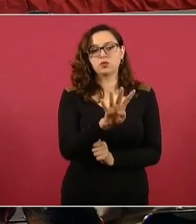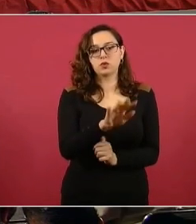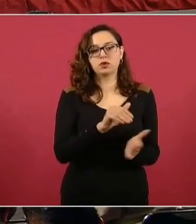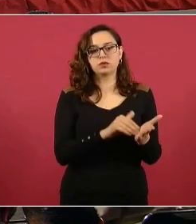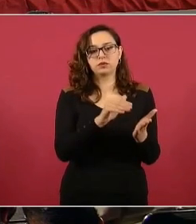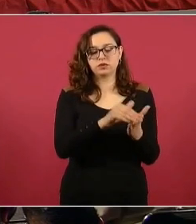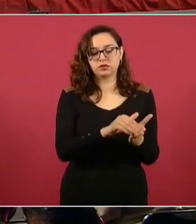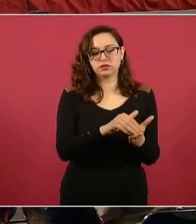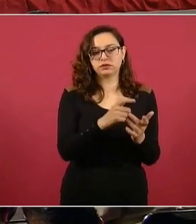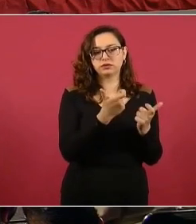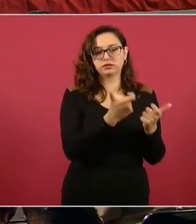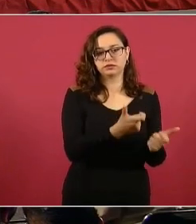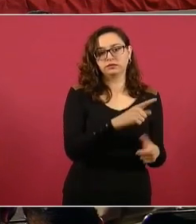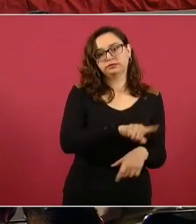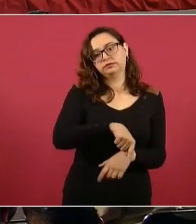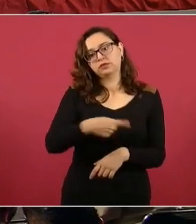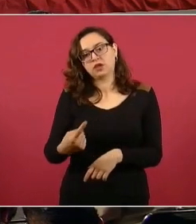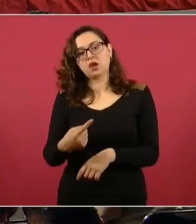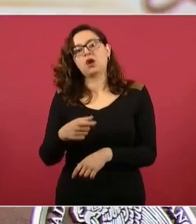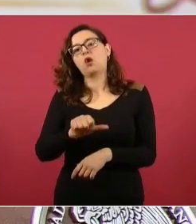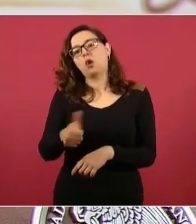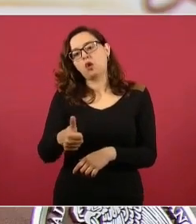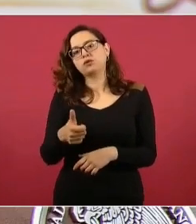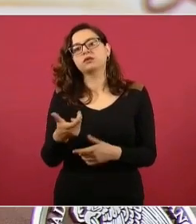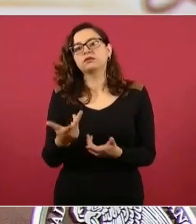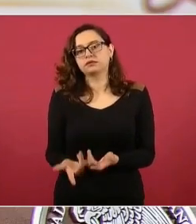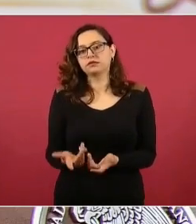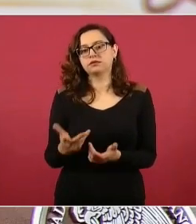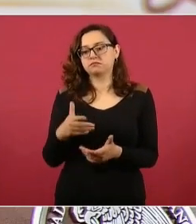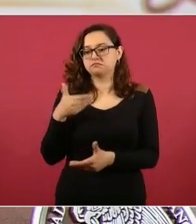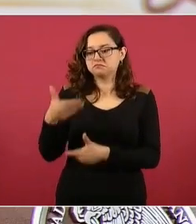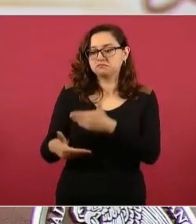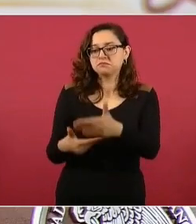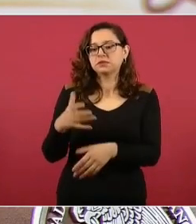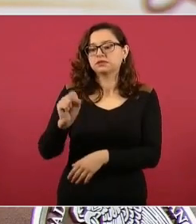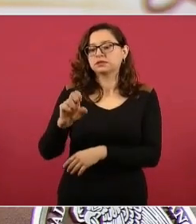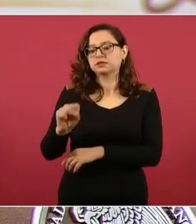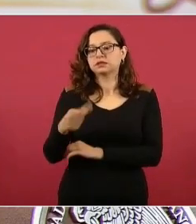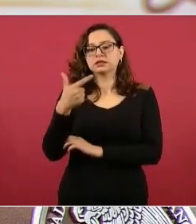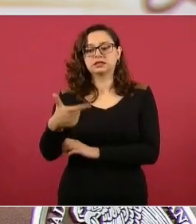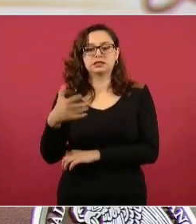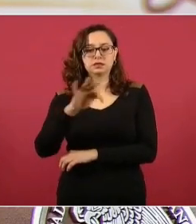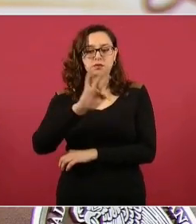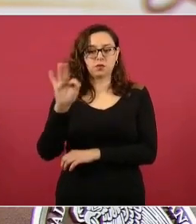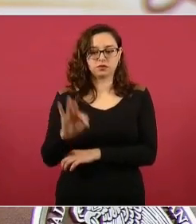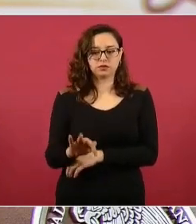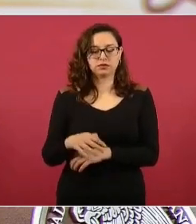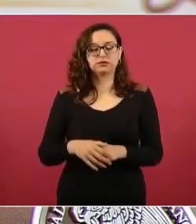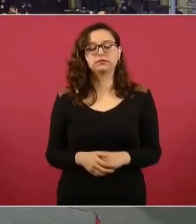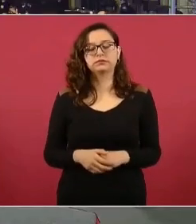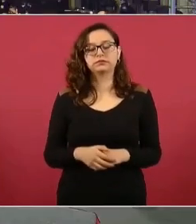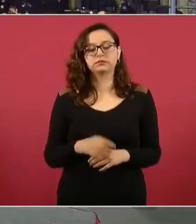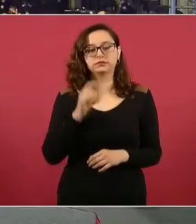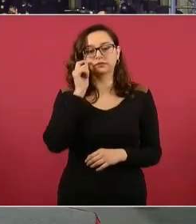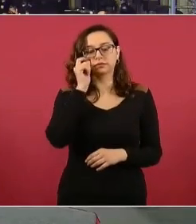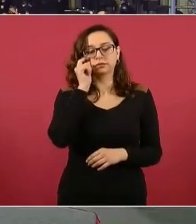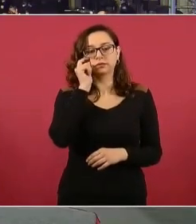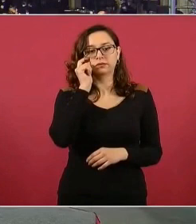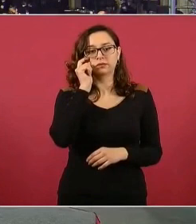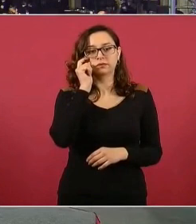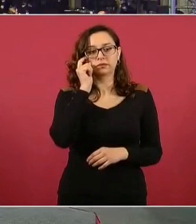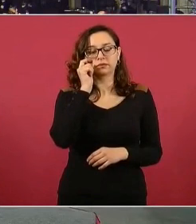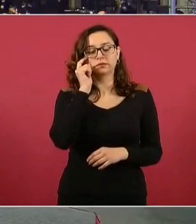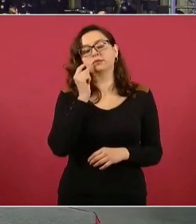unidades que están siendo intervenidas por por él en xavi con un avance del 67 por ciento también la semana